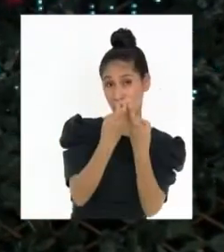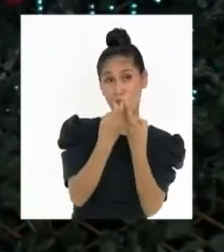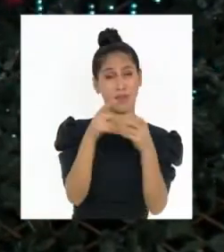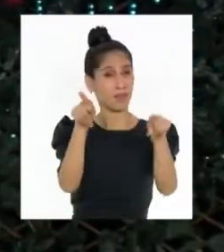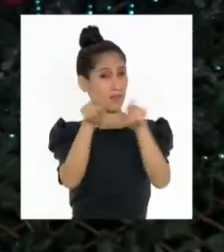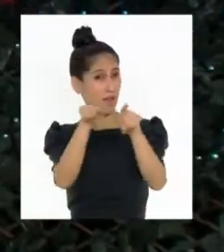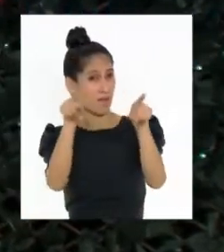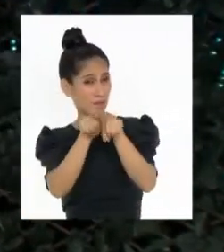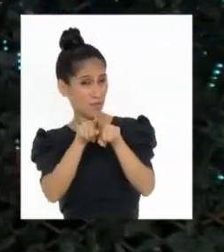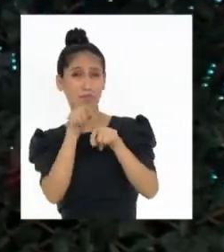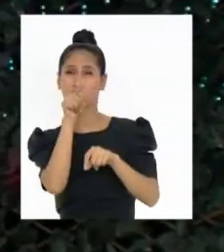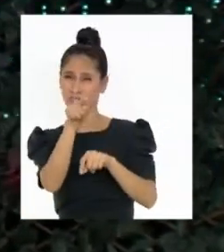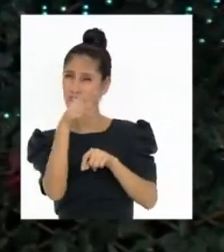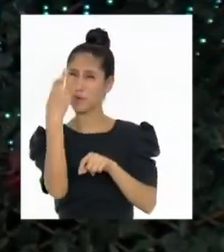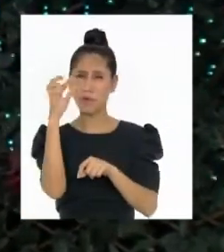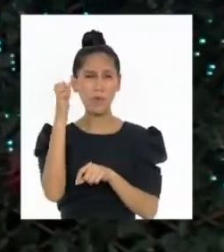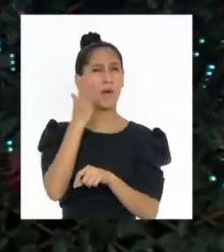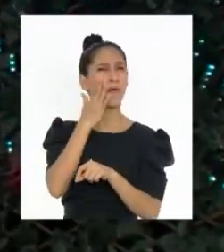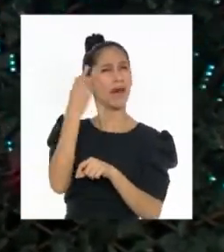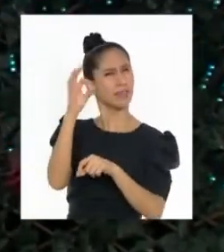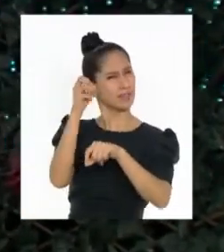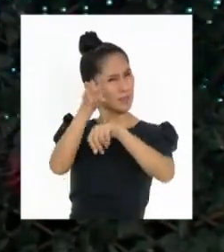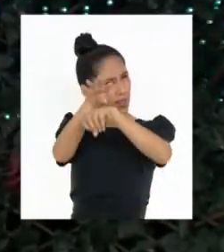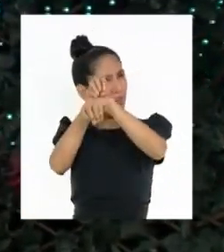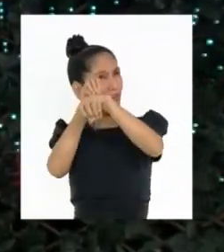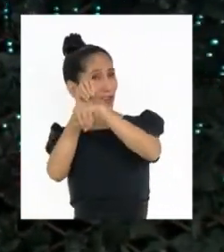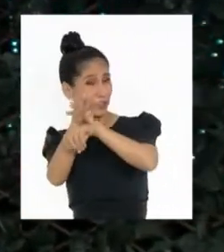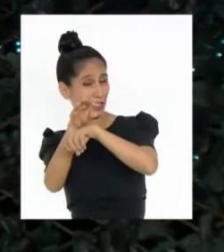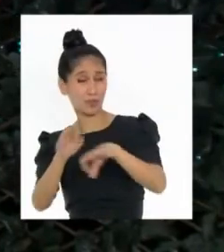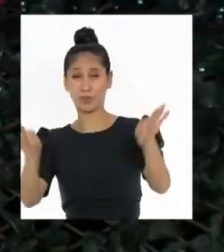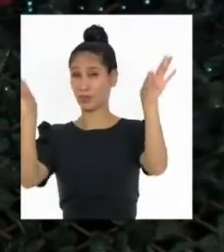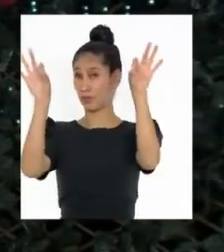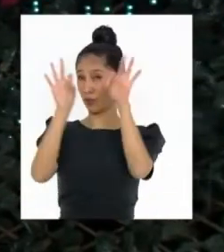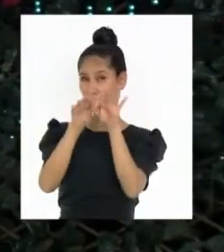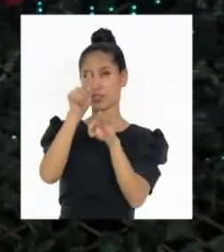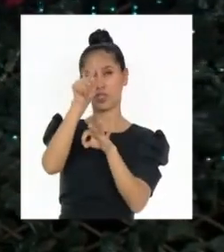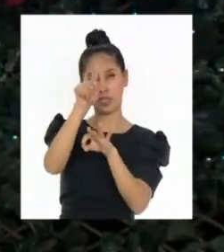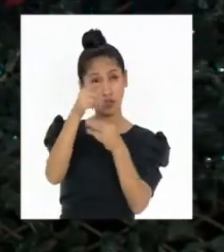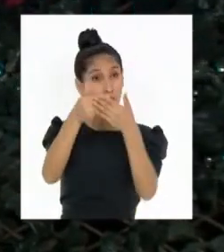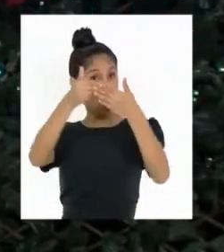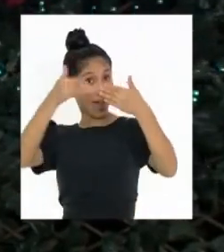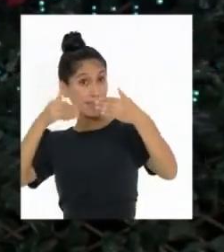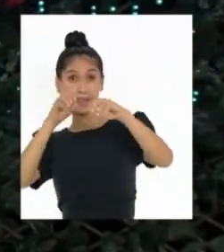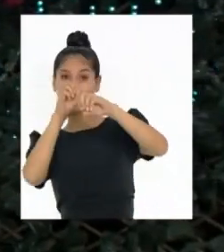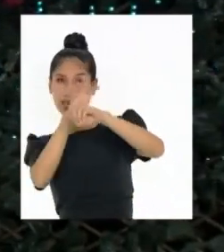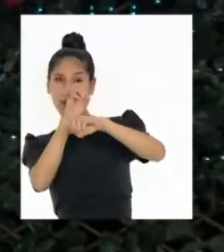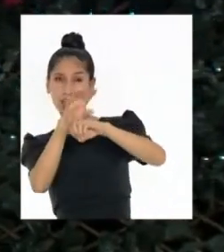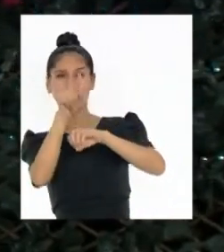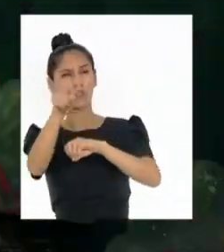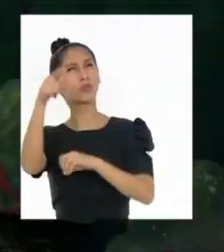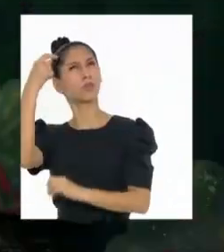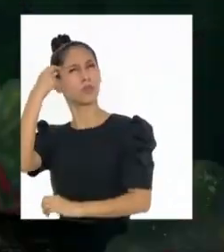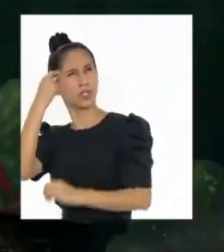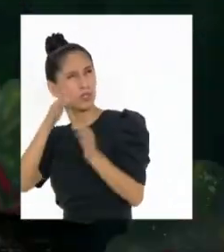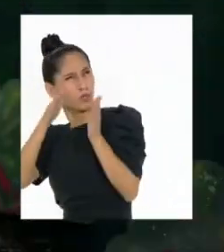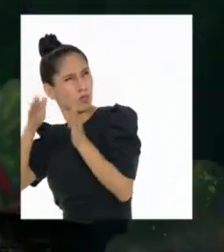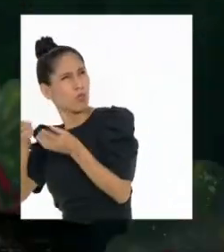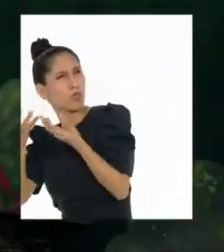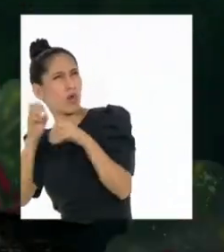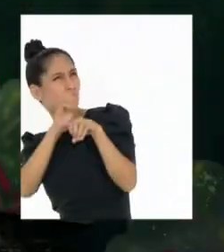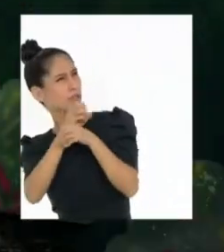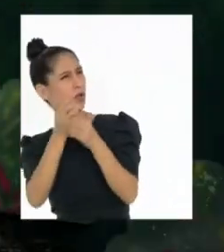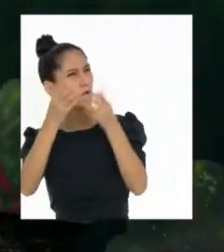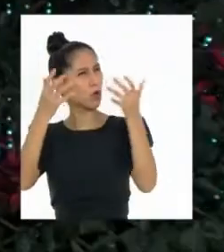día. Por eso es muy importante saber hacerlas de manera adecuada, para que realmente capte nuestro interés y